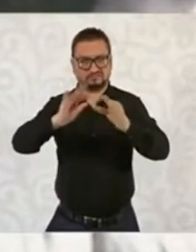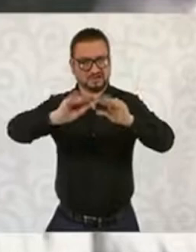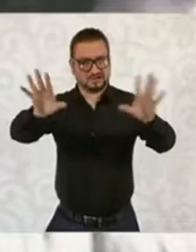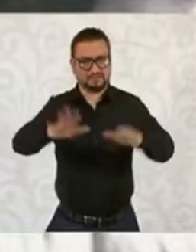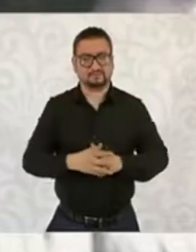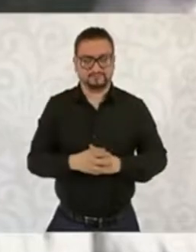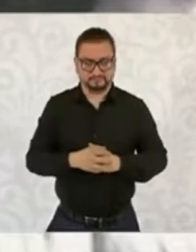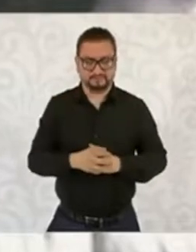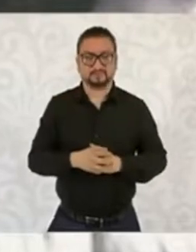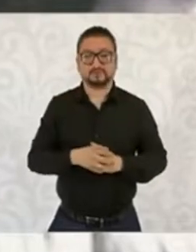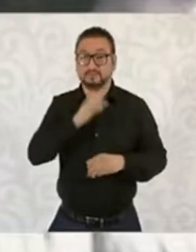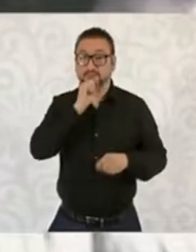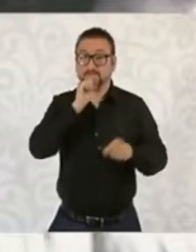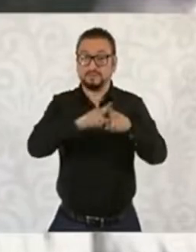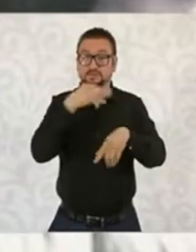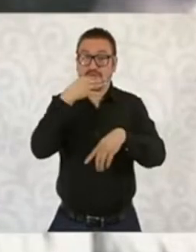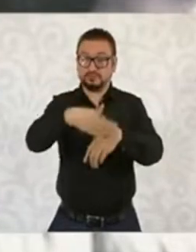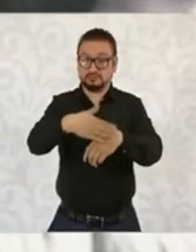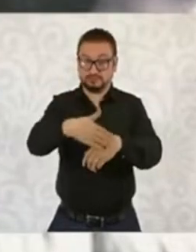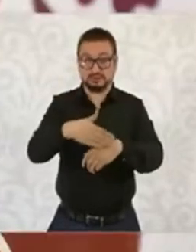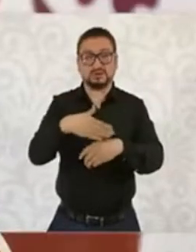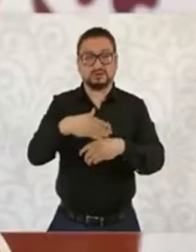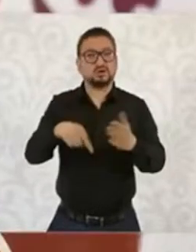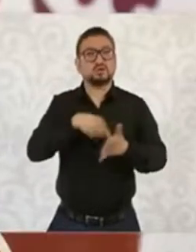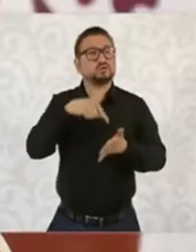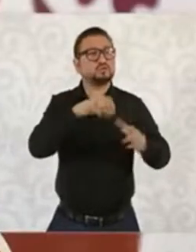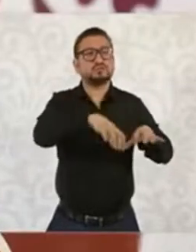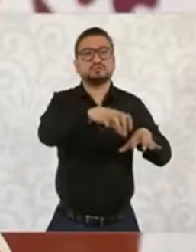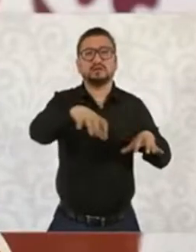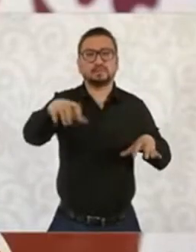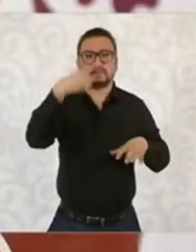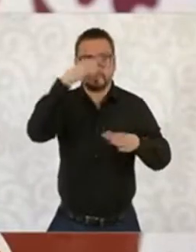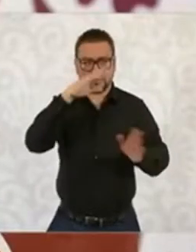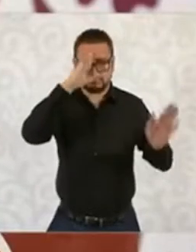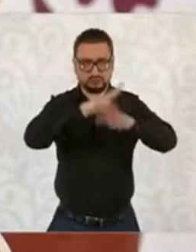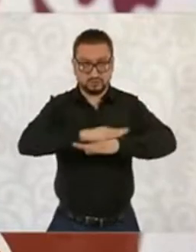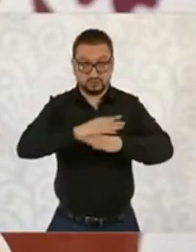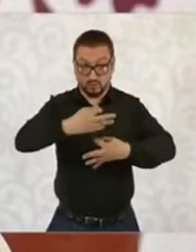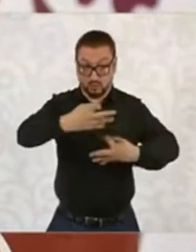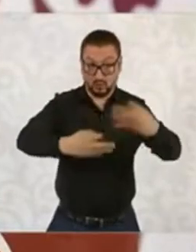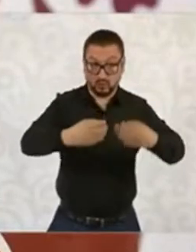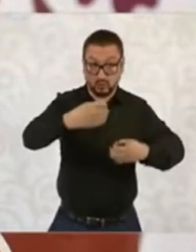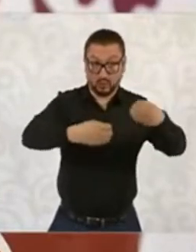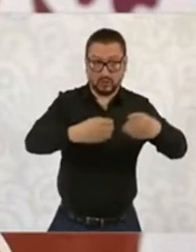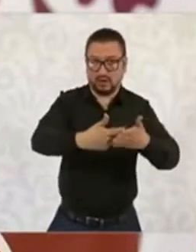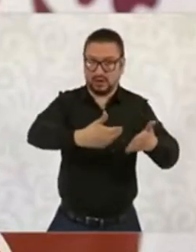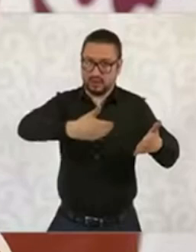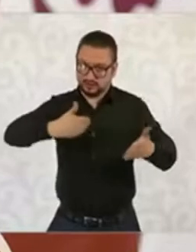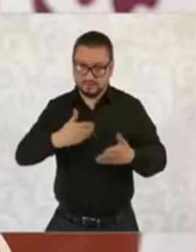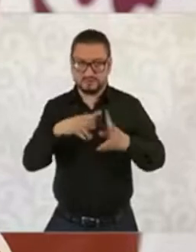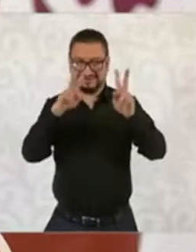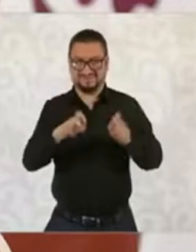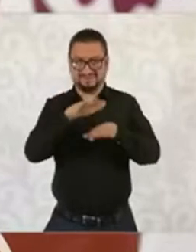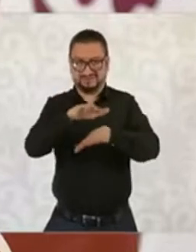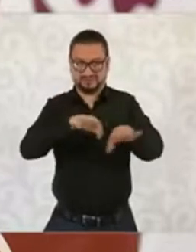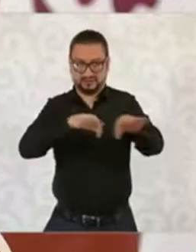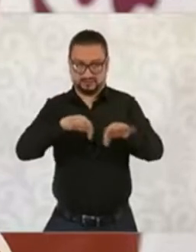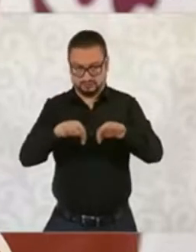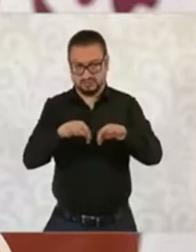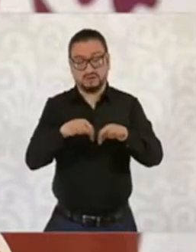pues, decir que se han implementado instancias conciliatorias previo a los juicios laborales, donde cerca